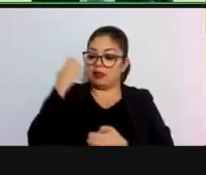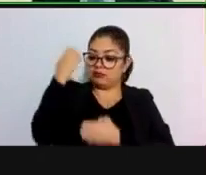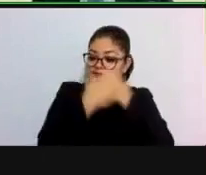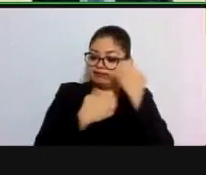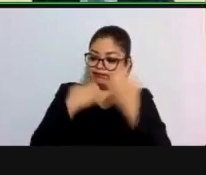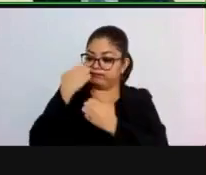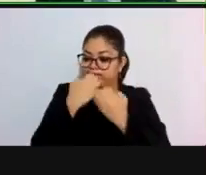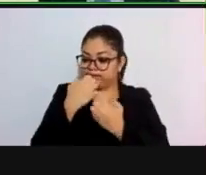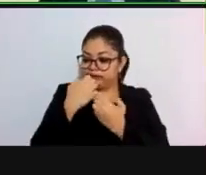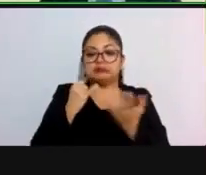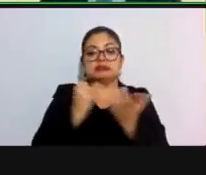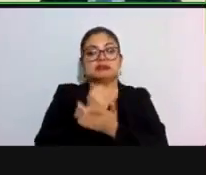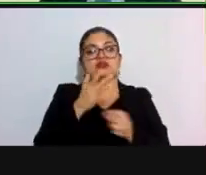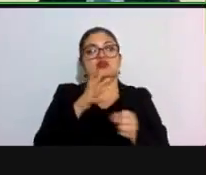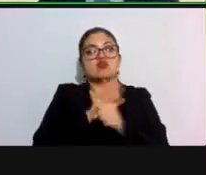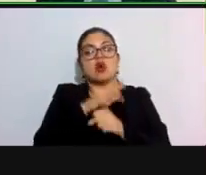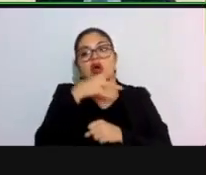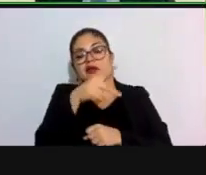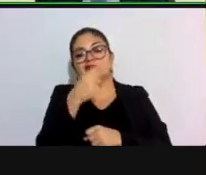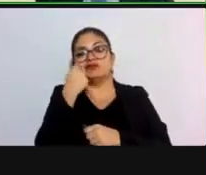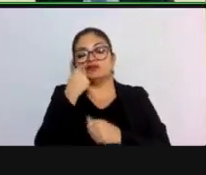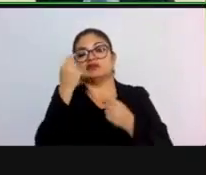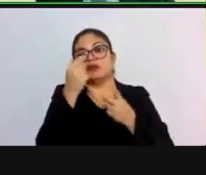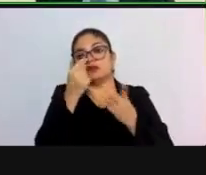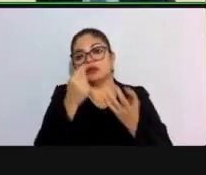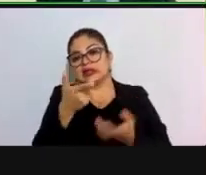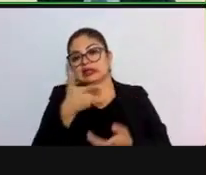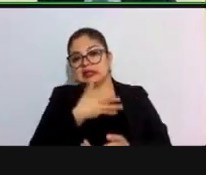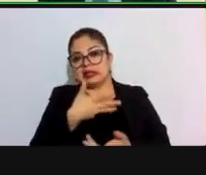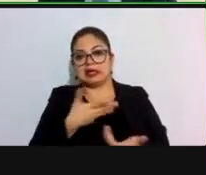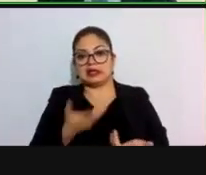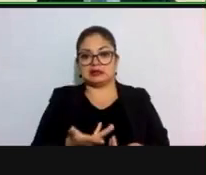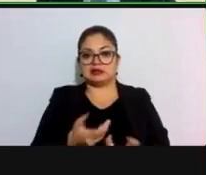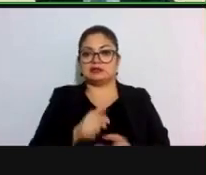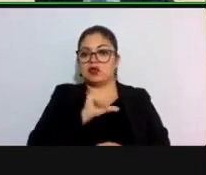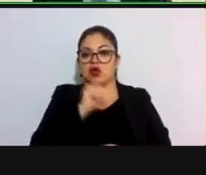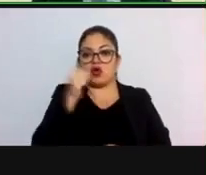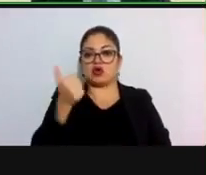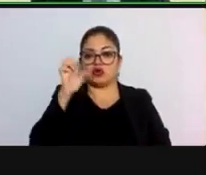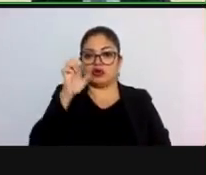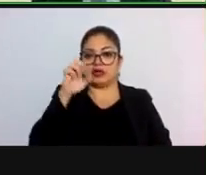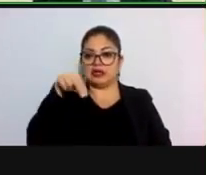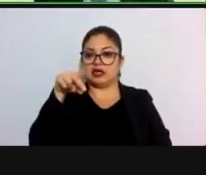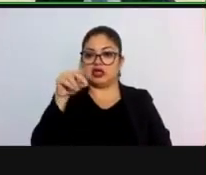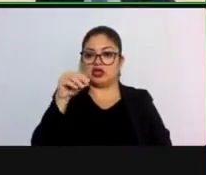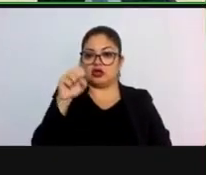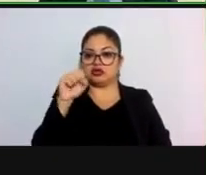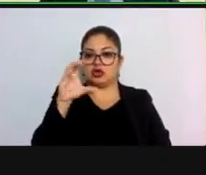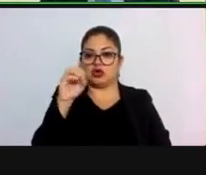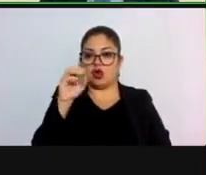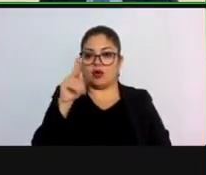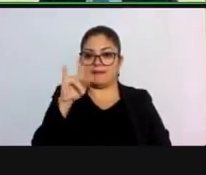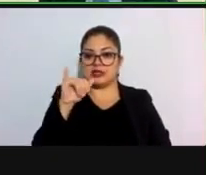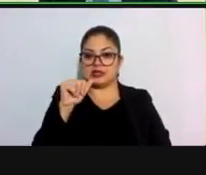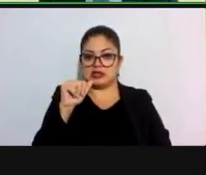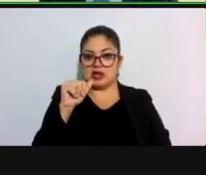la que priva en el paciente. La endoscopía es un recurso muy útil en que podemos ingresar,